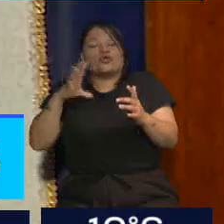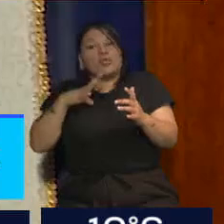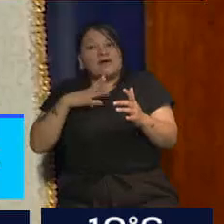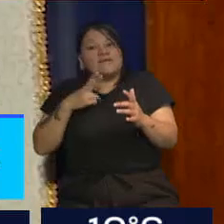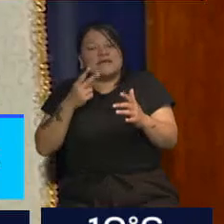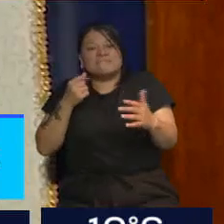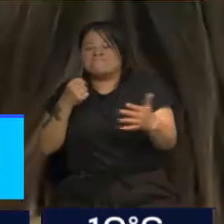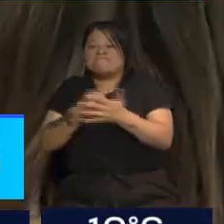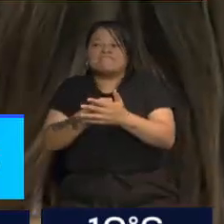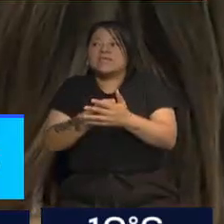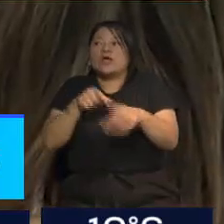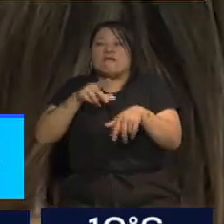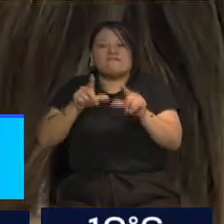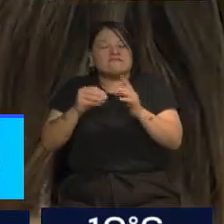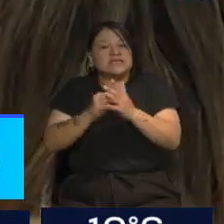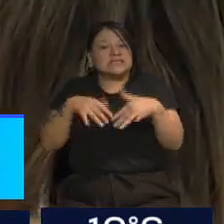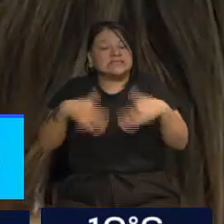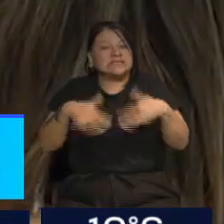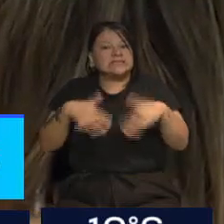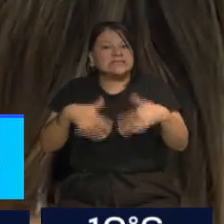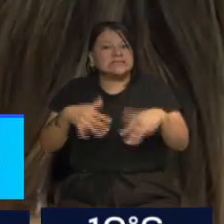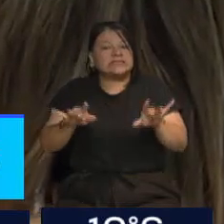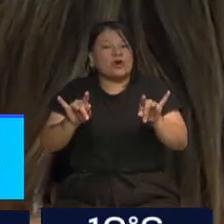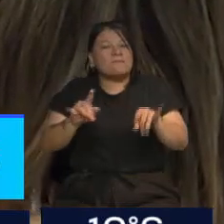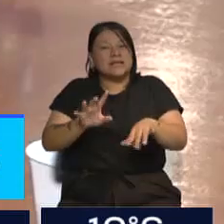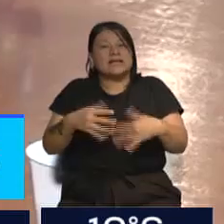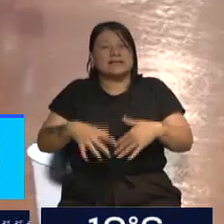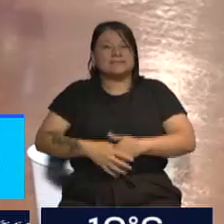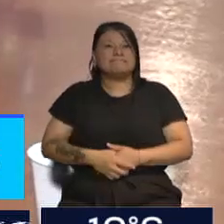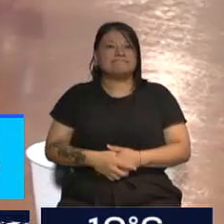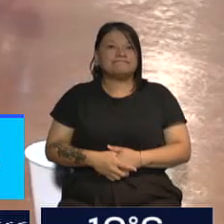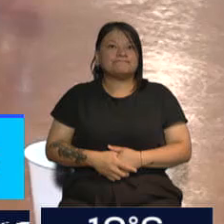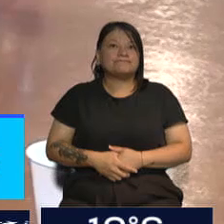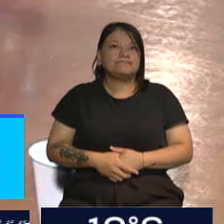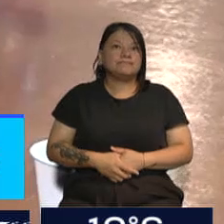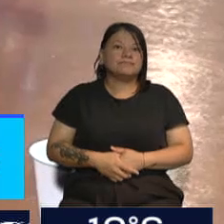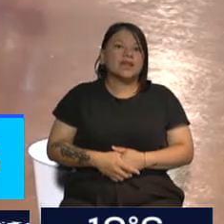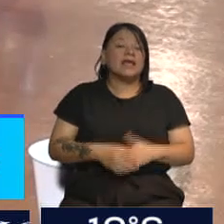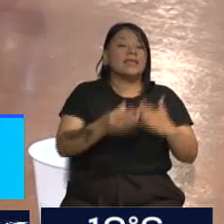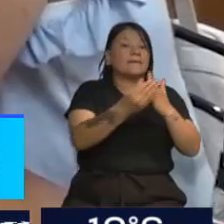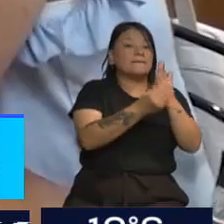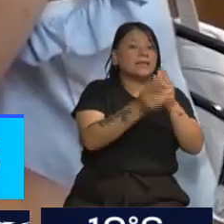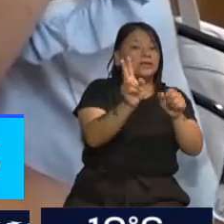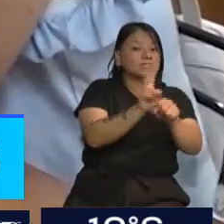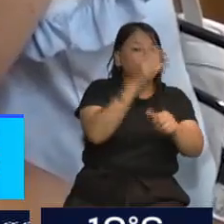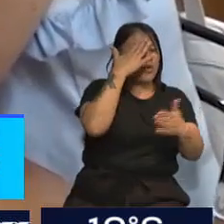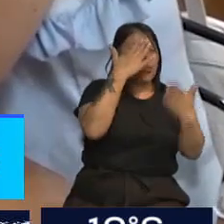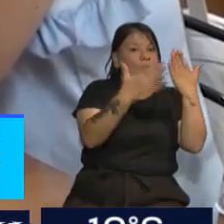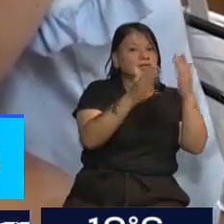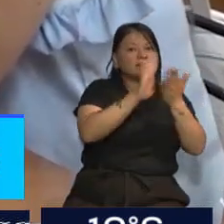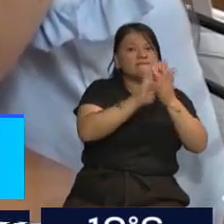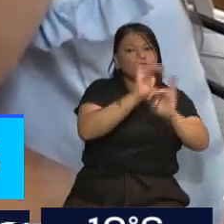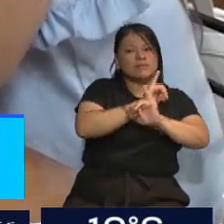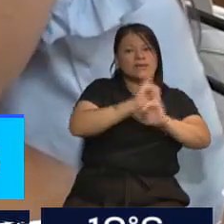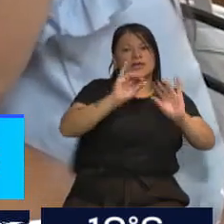a nivel de lo emotivo. Las cifras de diciembre acompañan la información que brindaron desde la cartera de Seguridad y Justicia. En total,